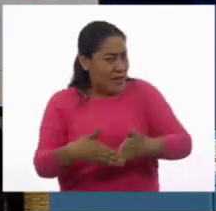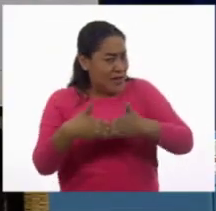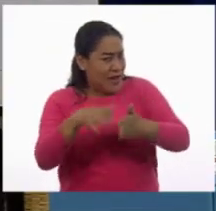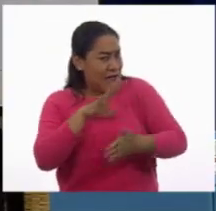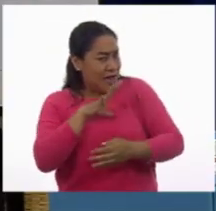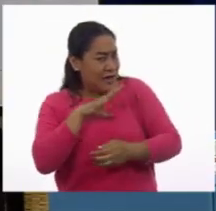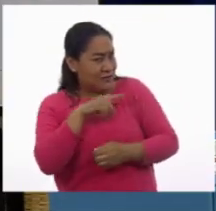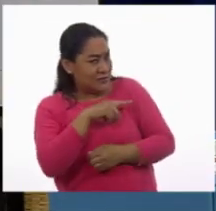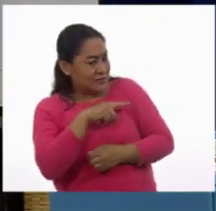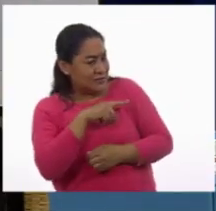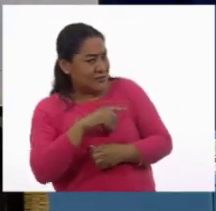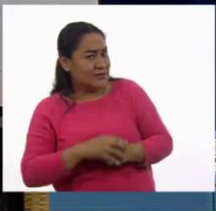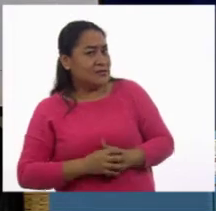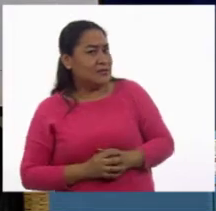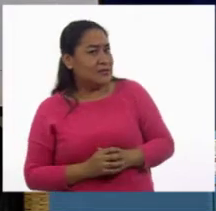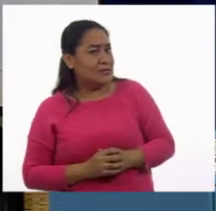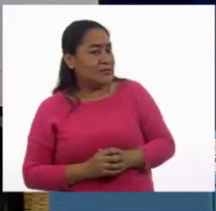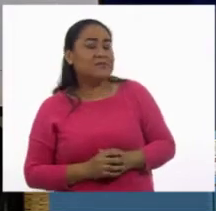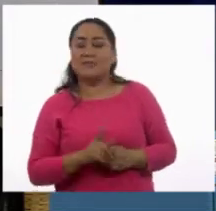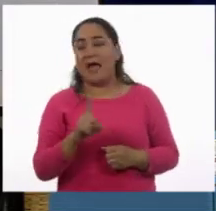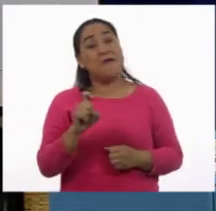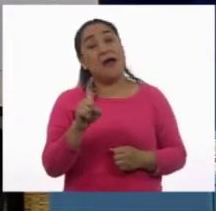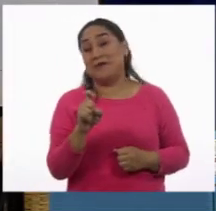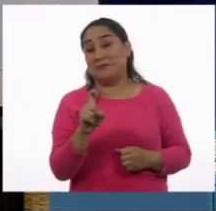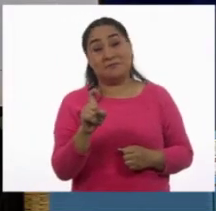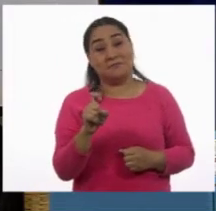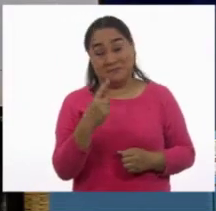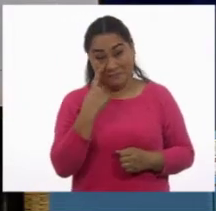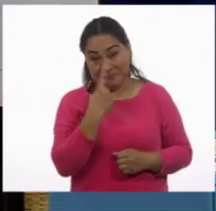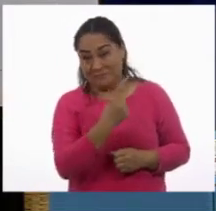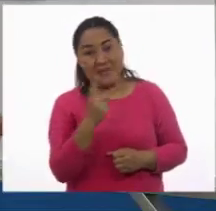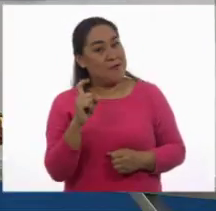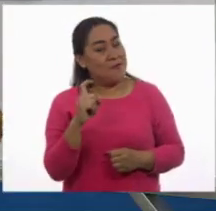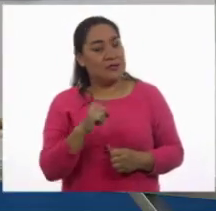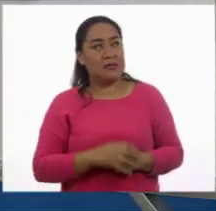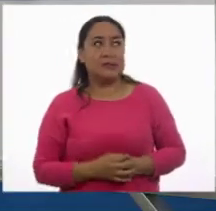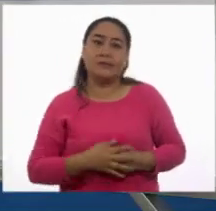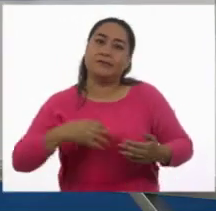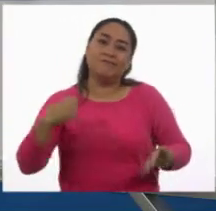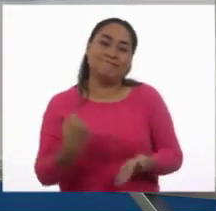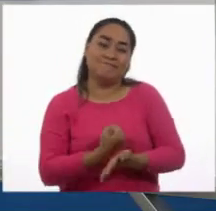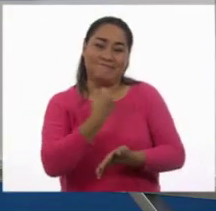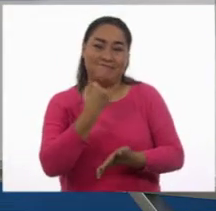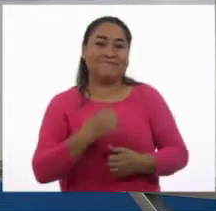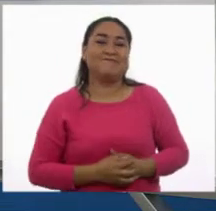En el 3G, agua. Ash.